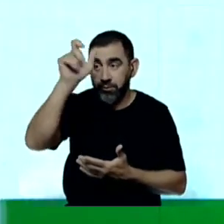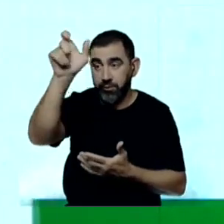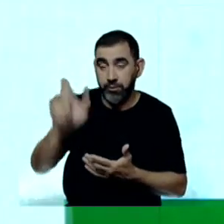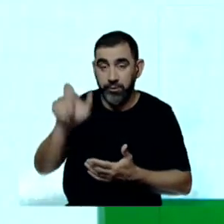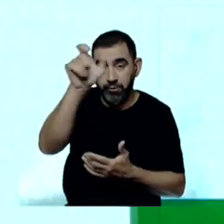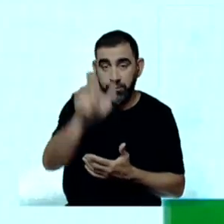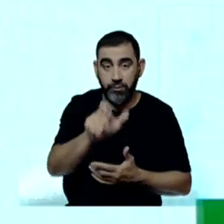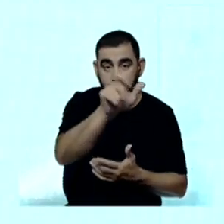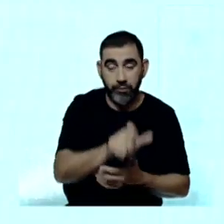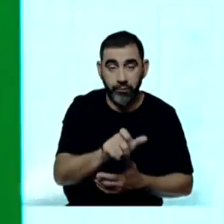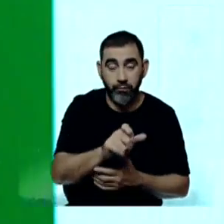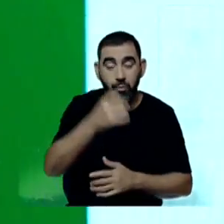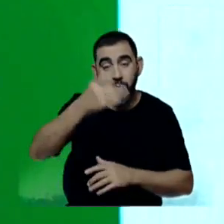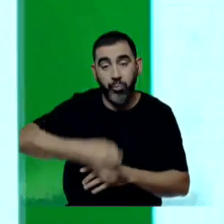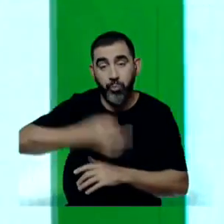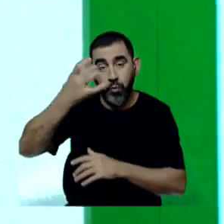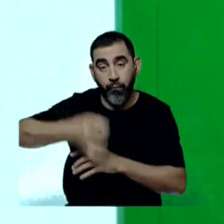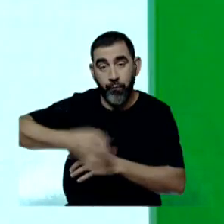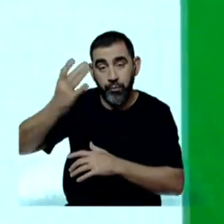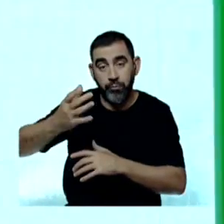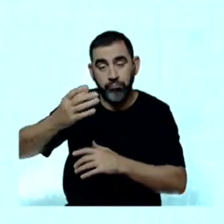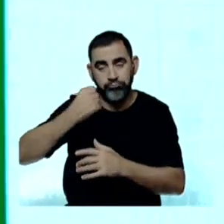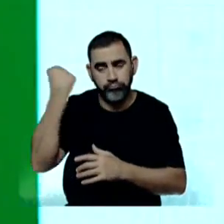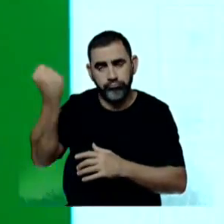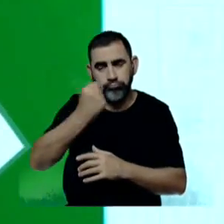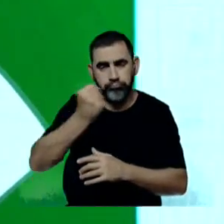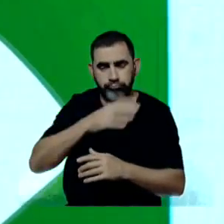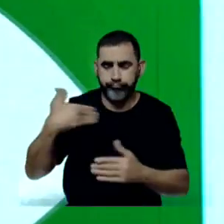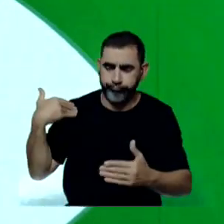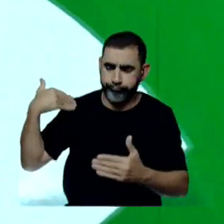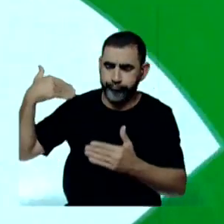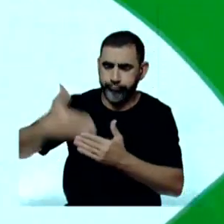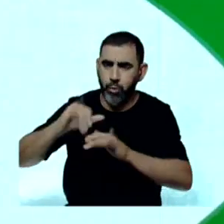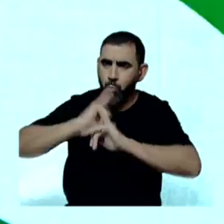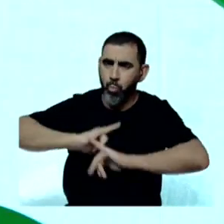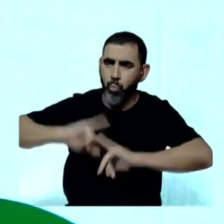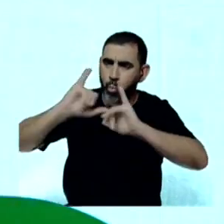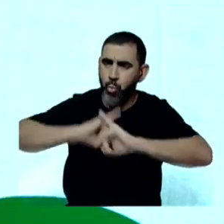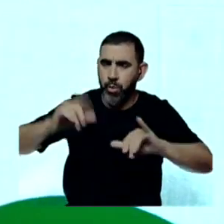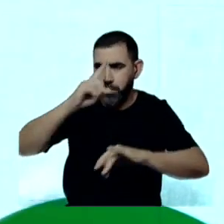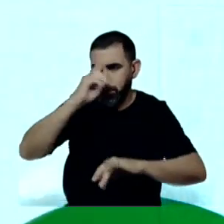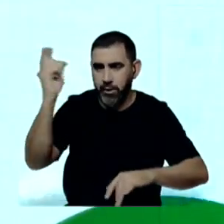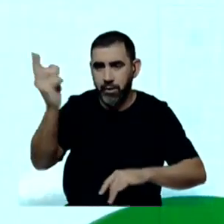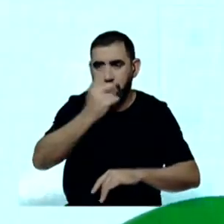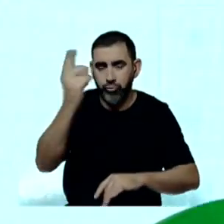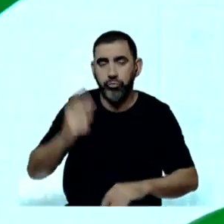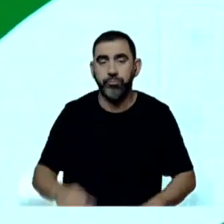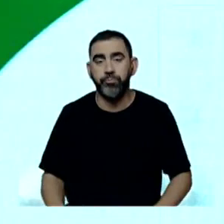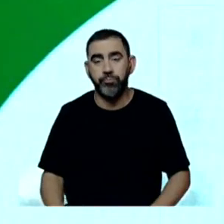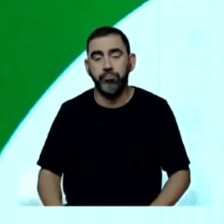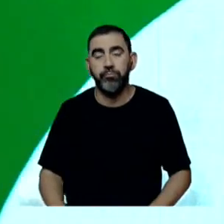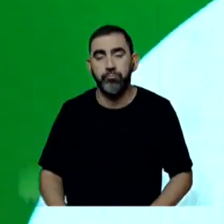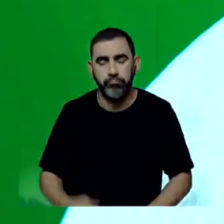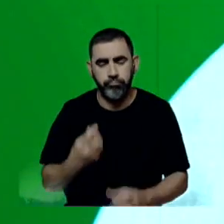científicas, científicos y profesionales con destacadas trayectorias, con numerosas publicaciones en ámbitos internacionales y con